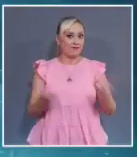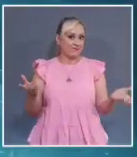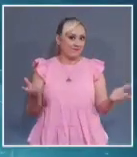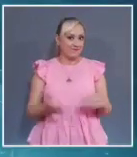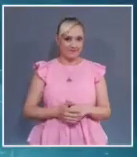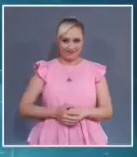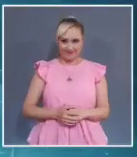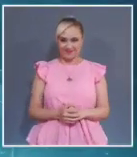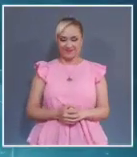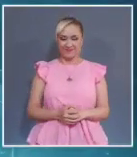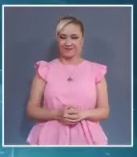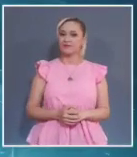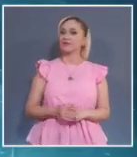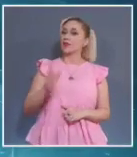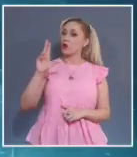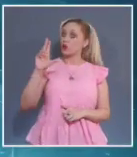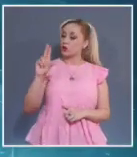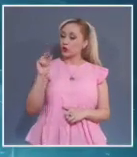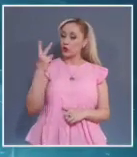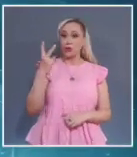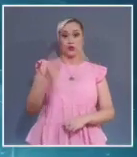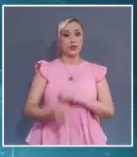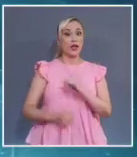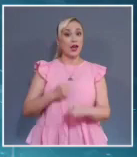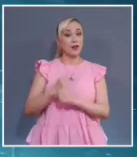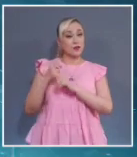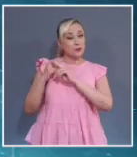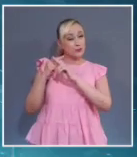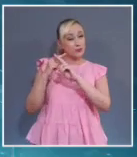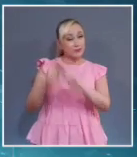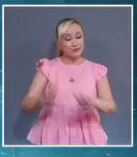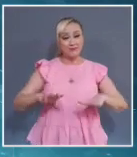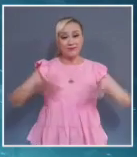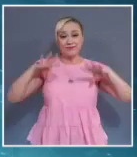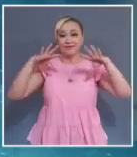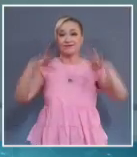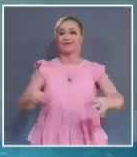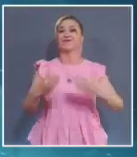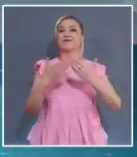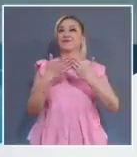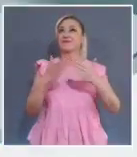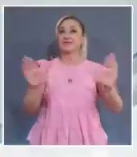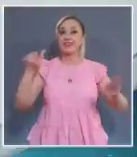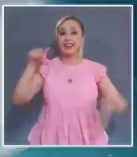Cumple 82 años el edificio sede del Tribunal Constitucional del país.